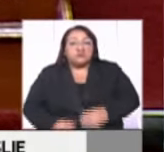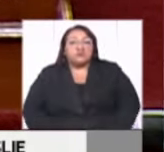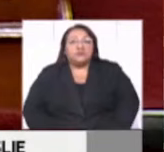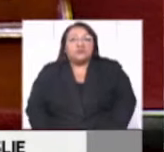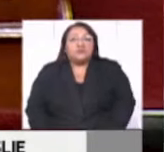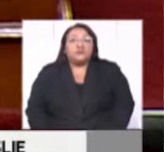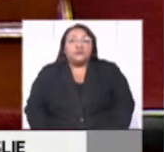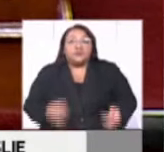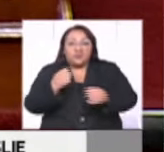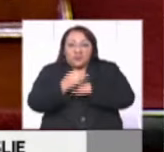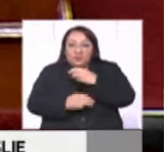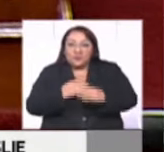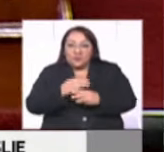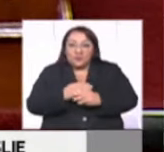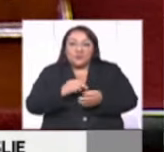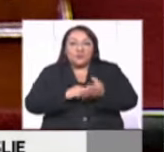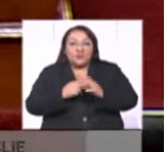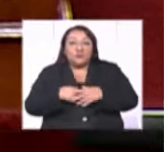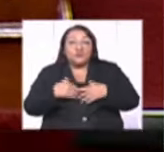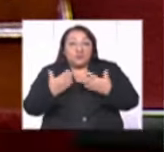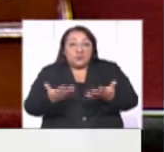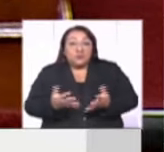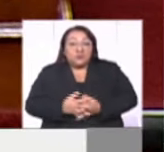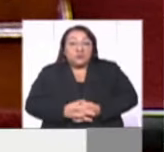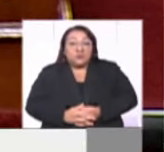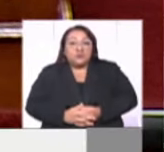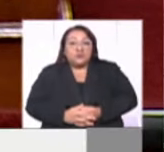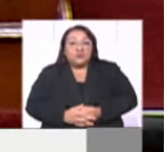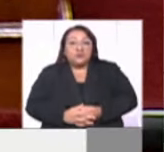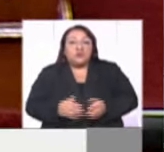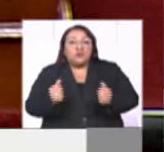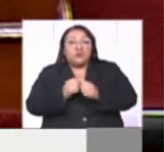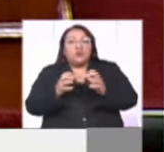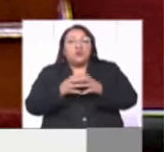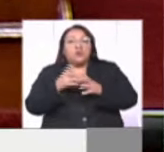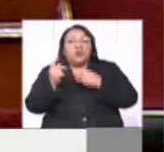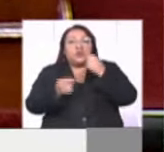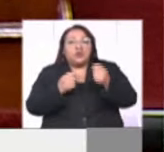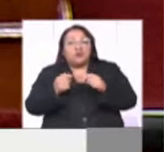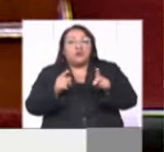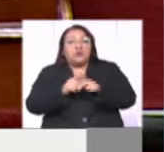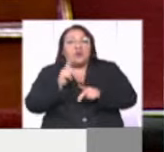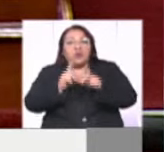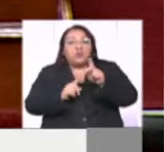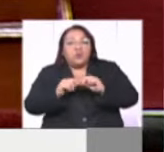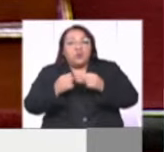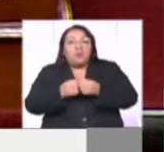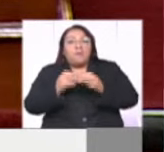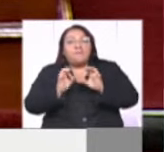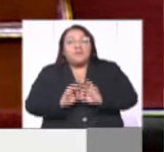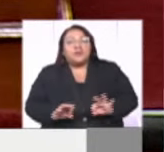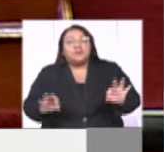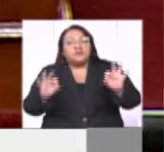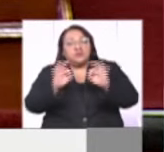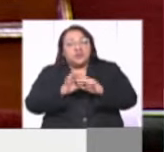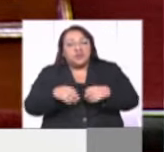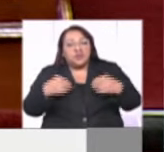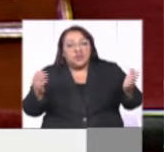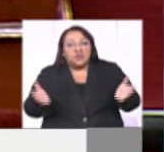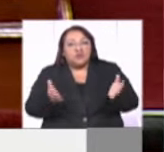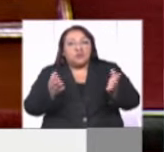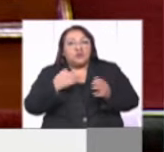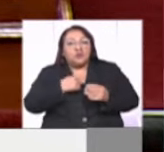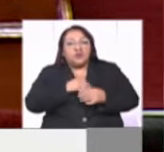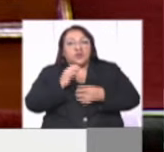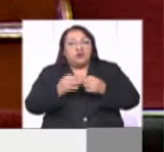este mundo, que por supuesto se mueve también alrededor del turismo, y el turismo es uno de los sectores más importantes que impulsa